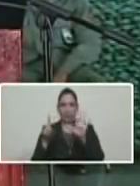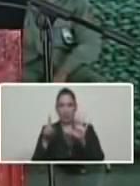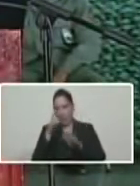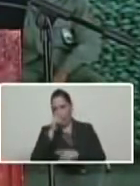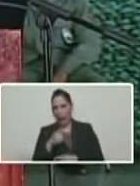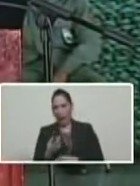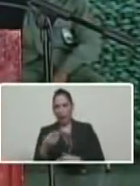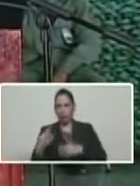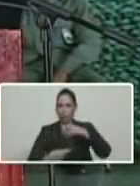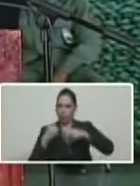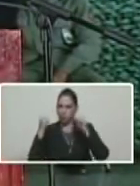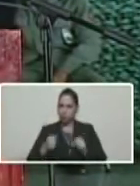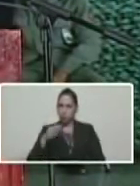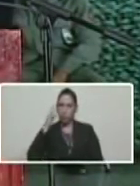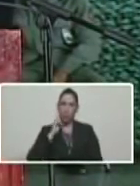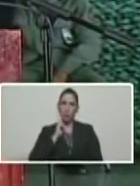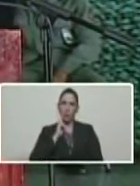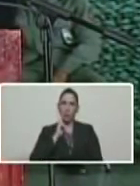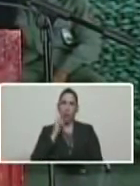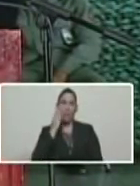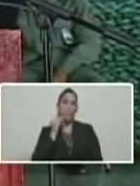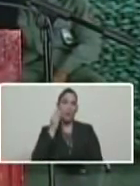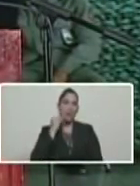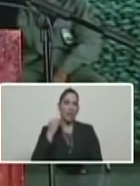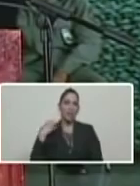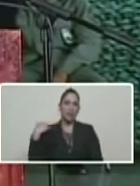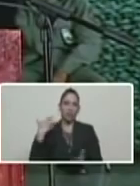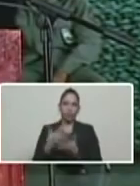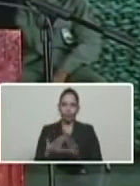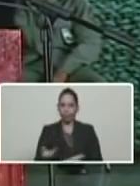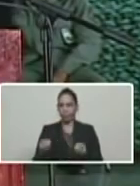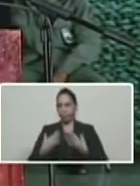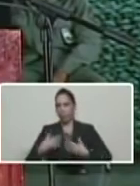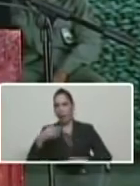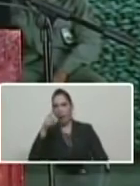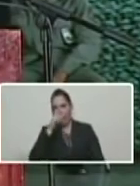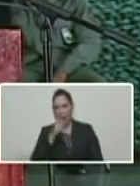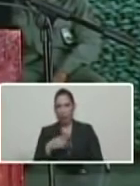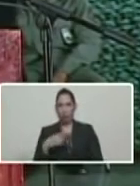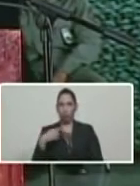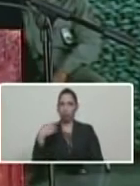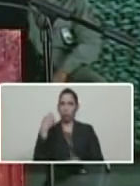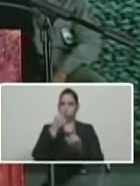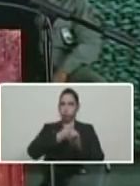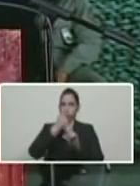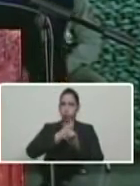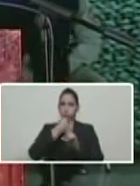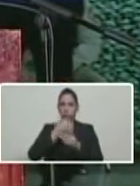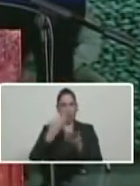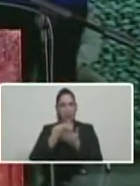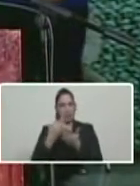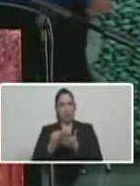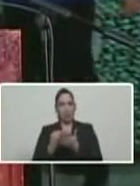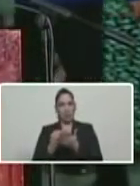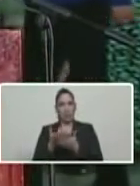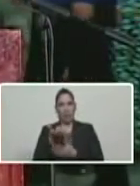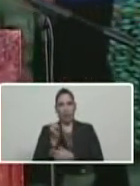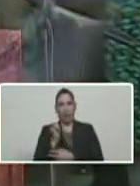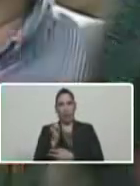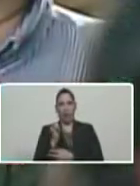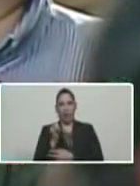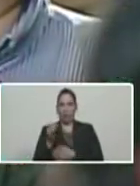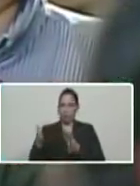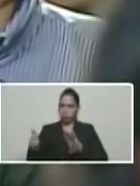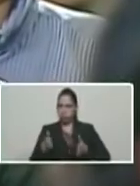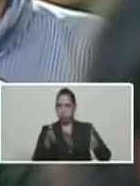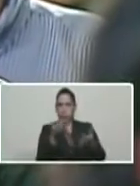la sabiduría y experiencia que dan los años, que aquellos bisoños combatientes siempre estuvieron en la senda